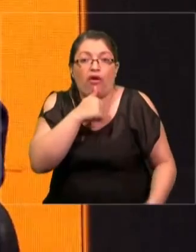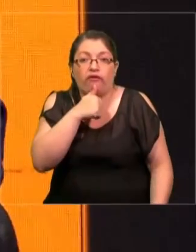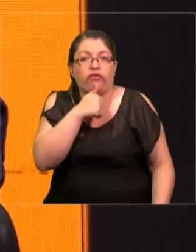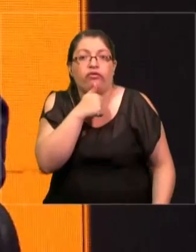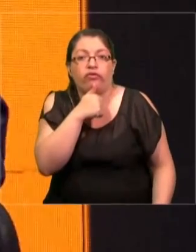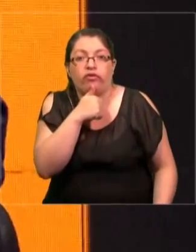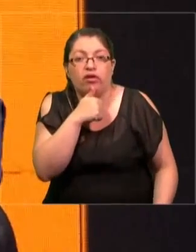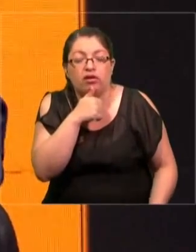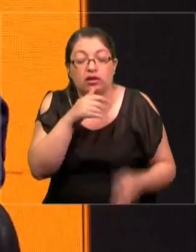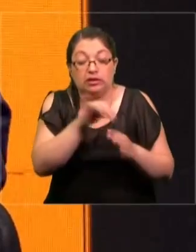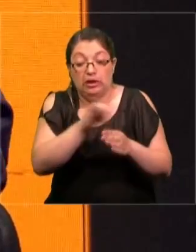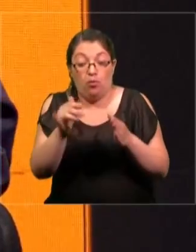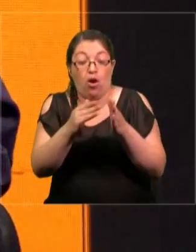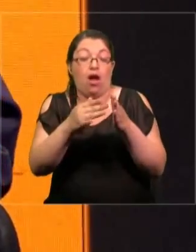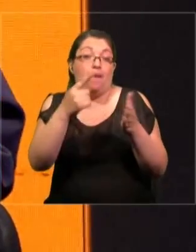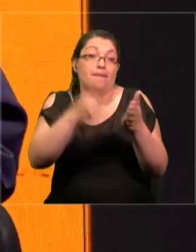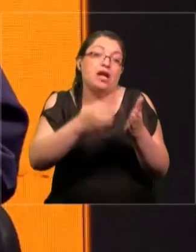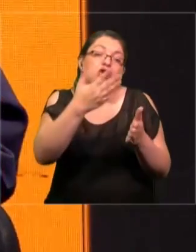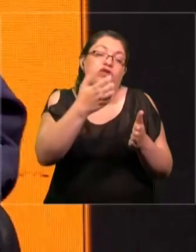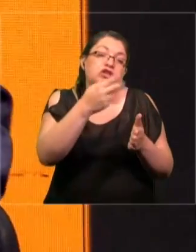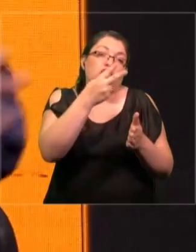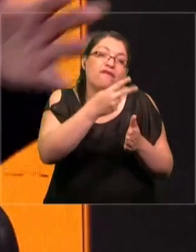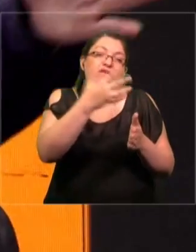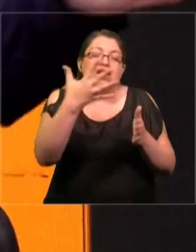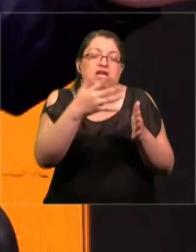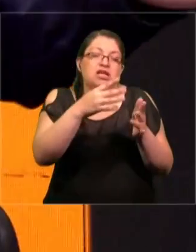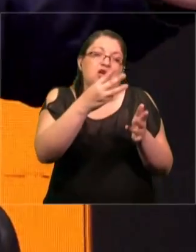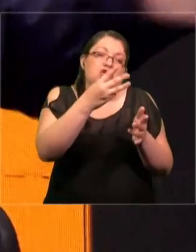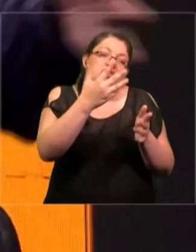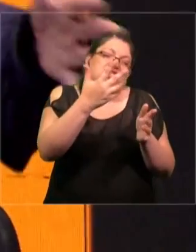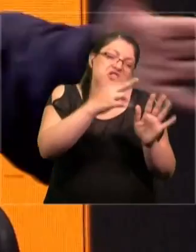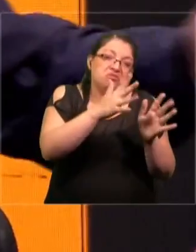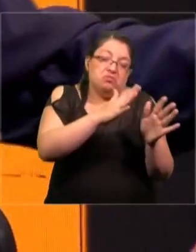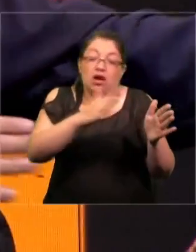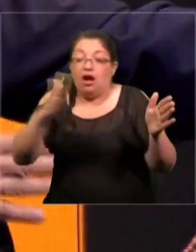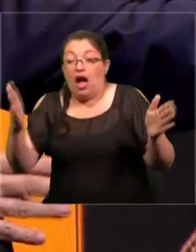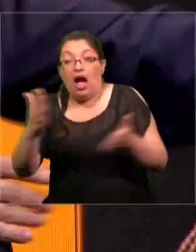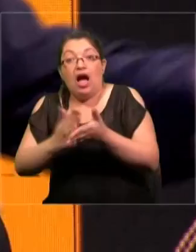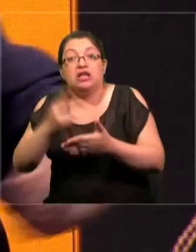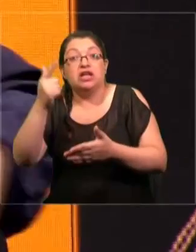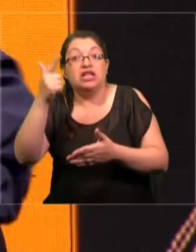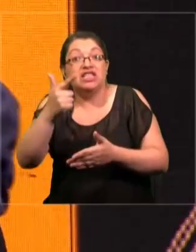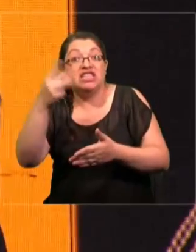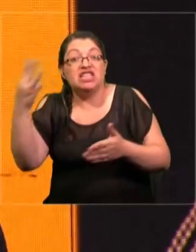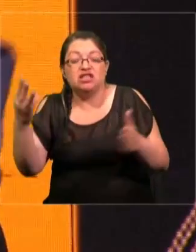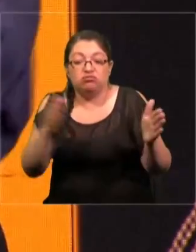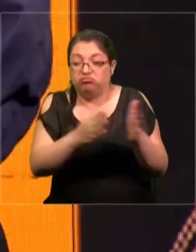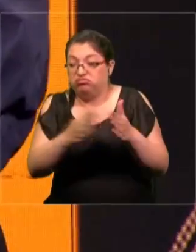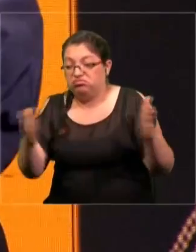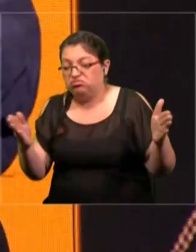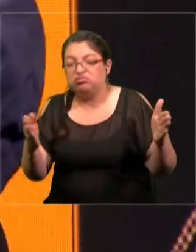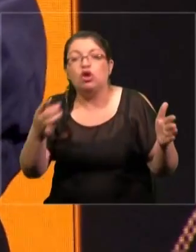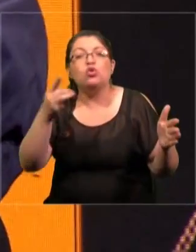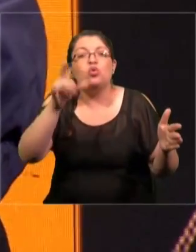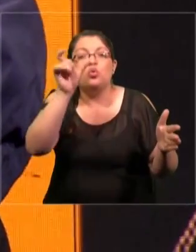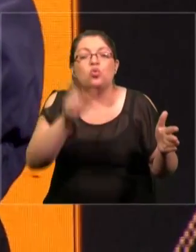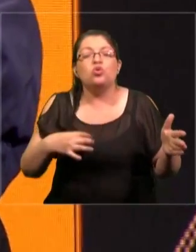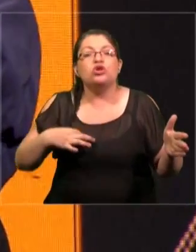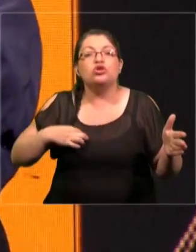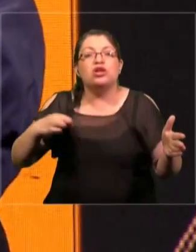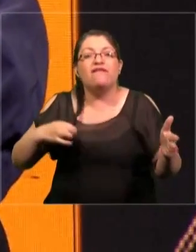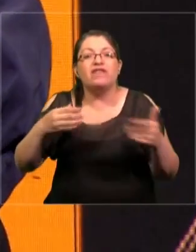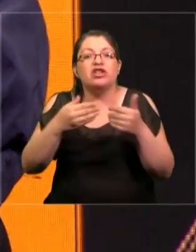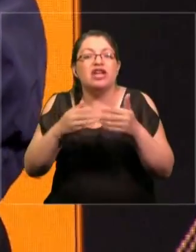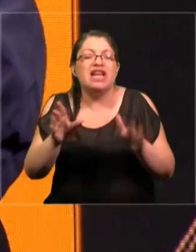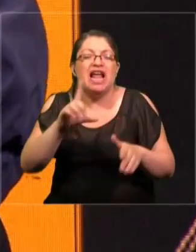Y entre el año 25, pongámosle 38, hasta el 73 y hasta el día de hoy, existe solo el ciudadano liberal, es